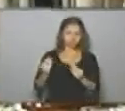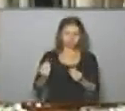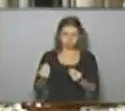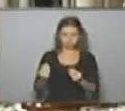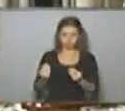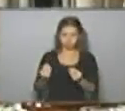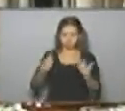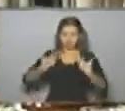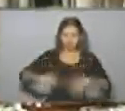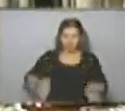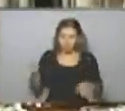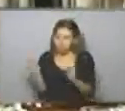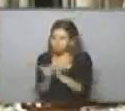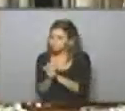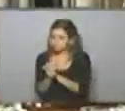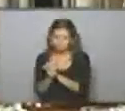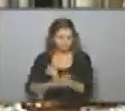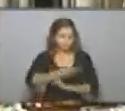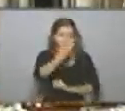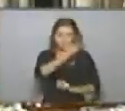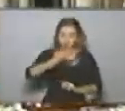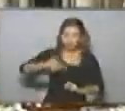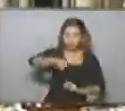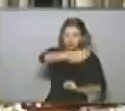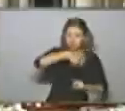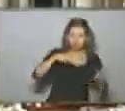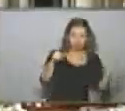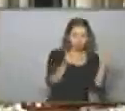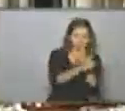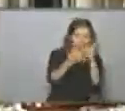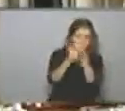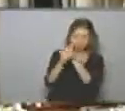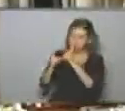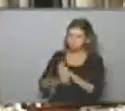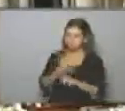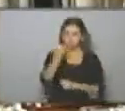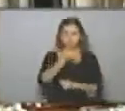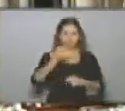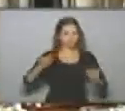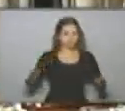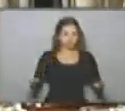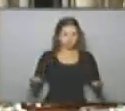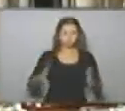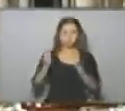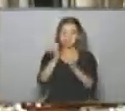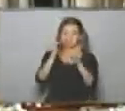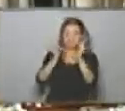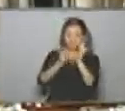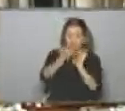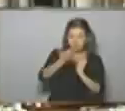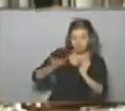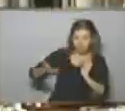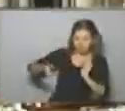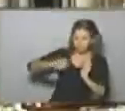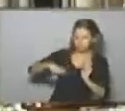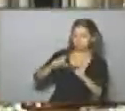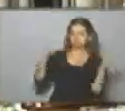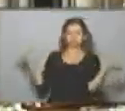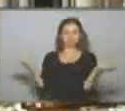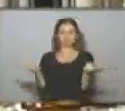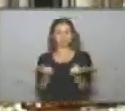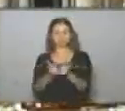planeta, el problema somos nosotros que causamos este problema. La Iglesia ha ido comprendiendo cada vez más junto con la sociedad, porque